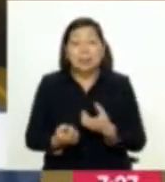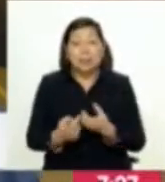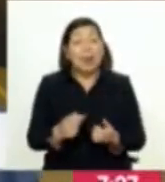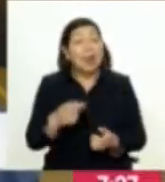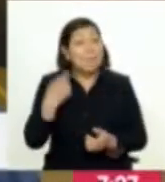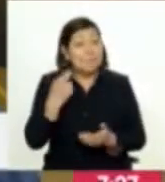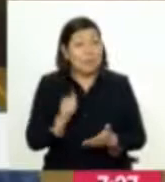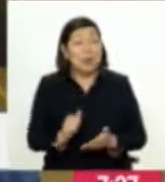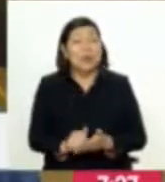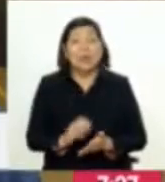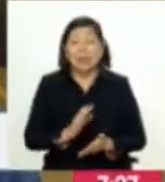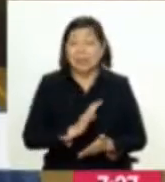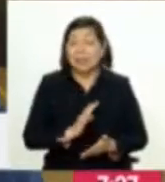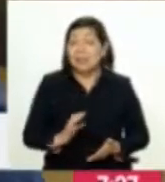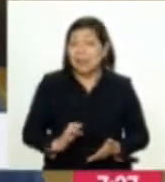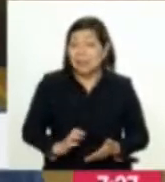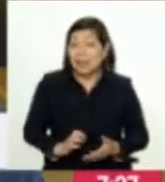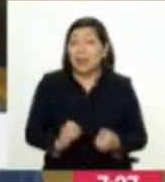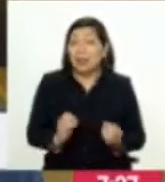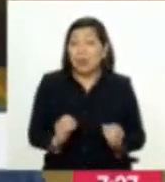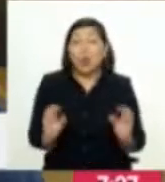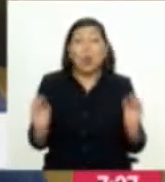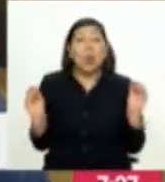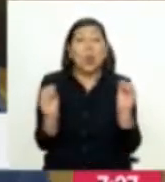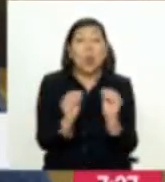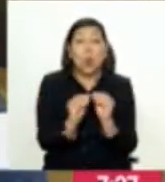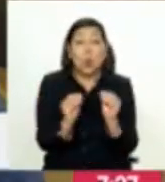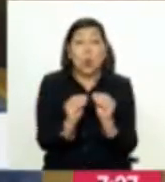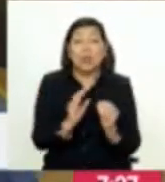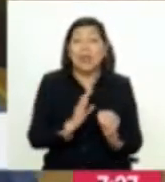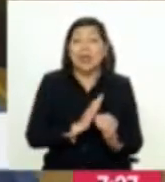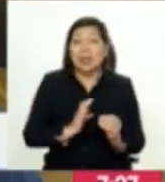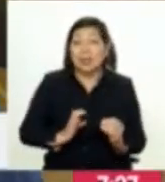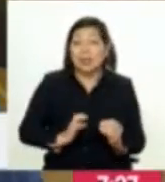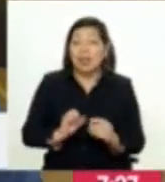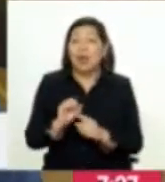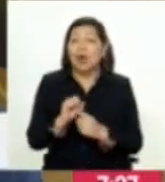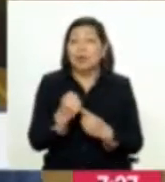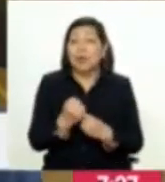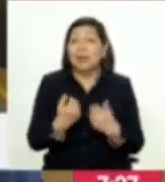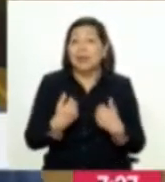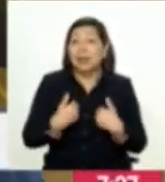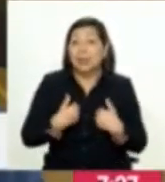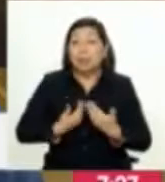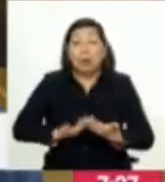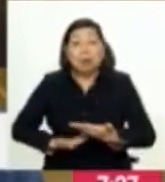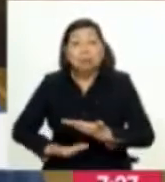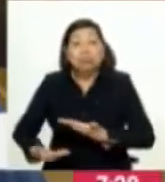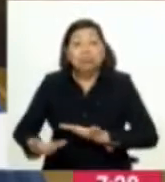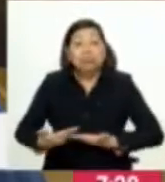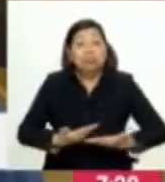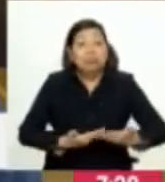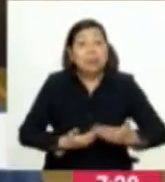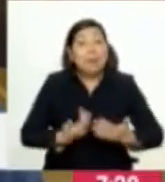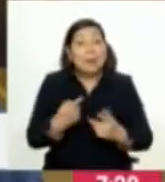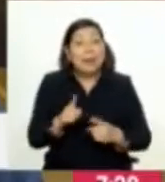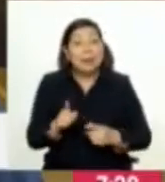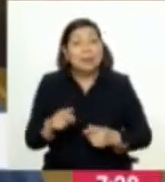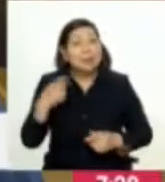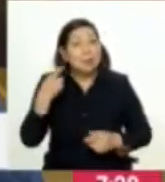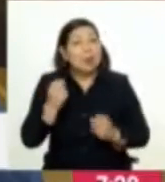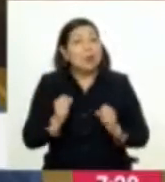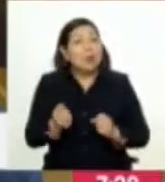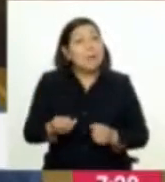las políticas de Estado es el conjunto, es el Estado y es la sociedad que tenemos que cooperar para que esas